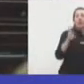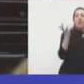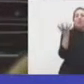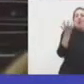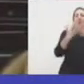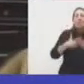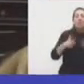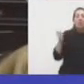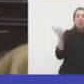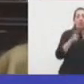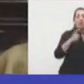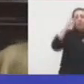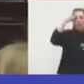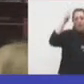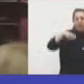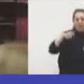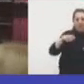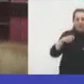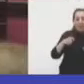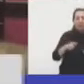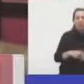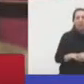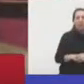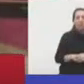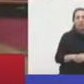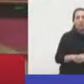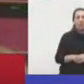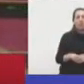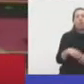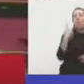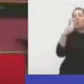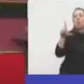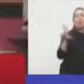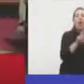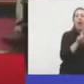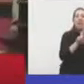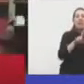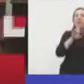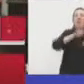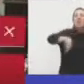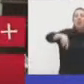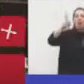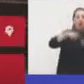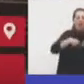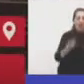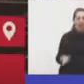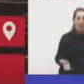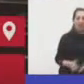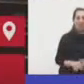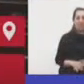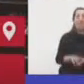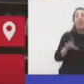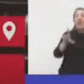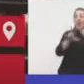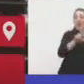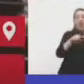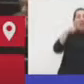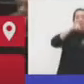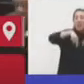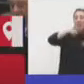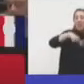la mano, ¿no? Tipo, como dijo Luis Juez, como mi mamá llamándome con la chancleta. Y bueno, parece que algunos